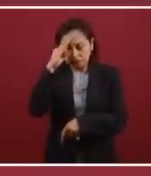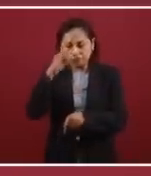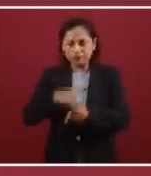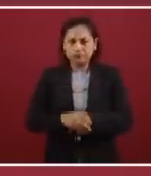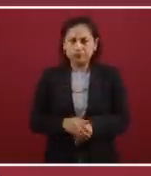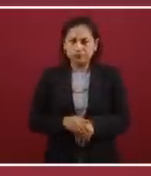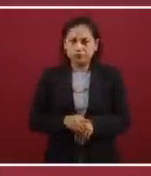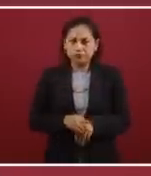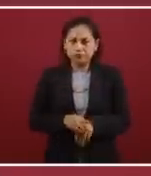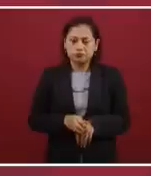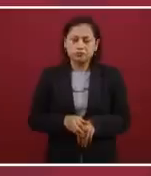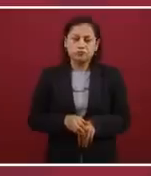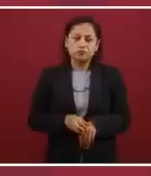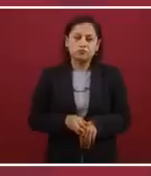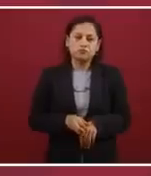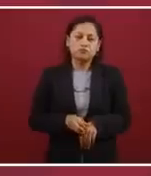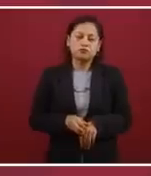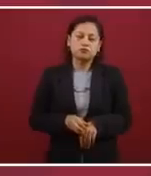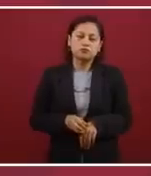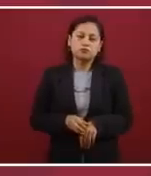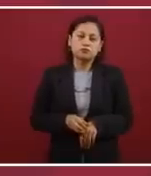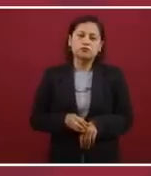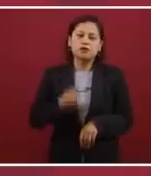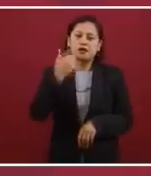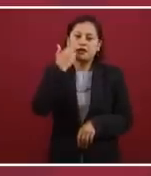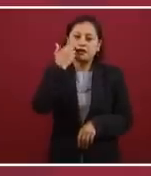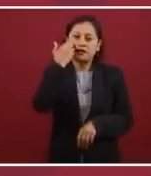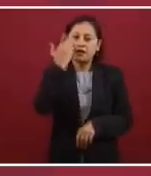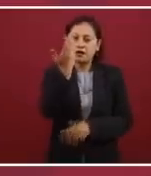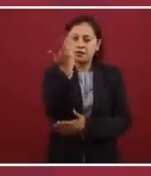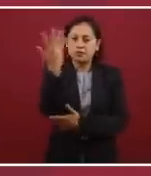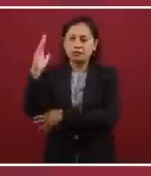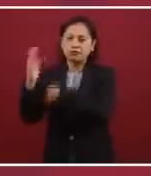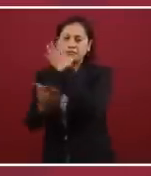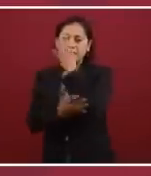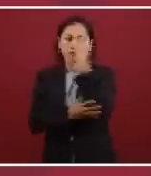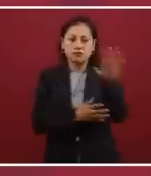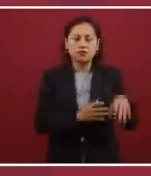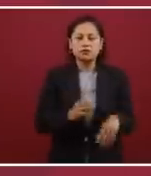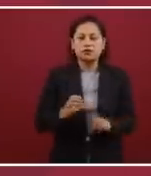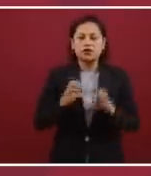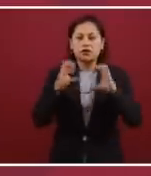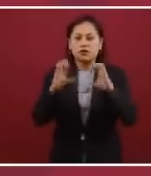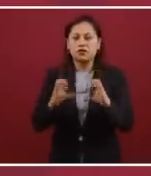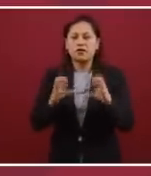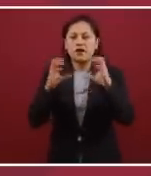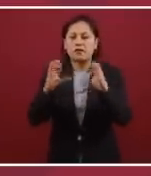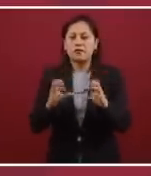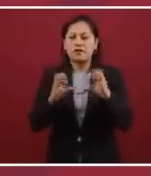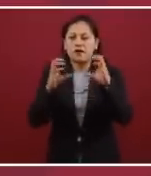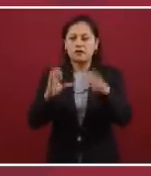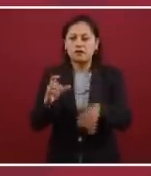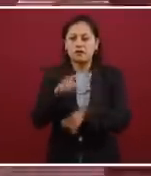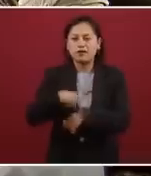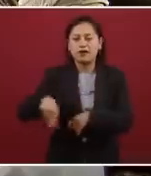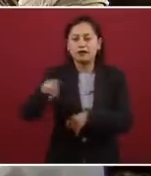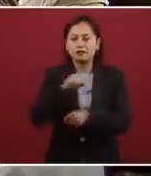procurando eso, cuidar nuestros bosques, y al mismo tiempo estamos sembrando